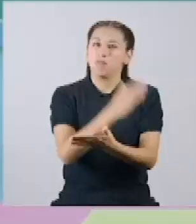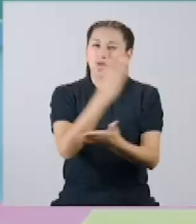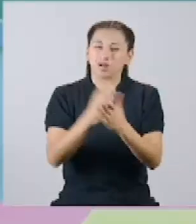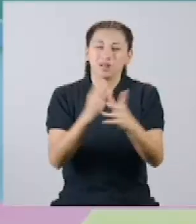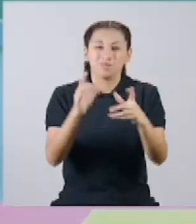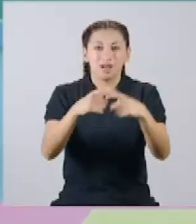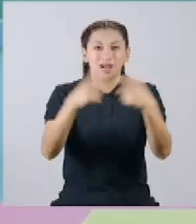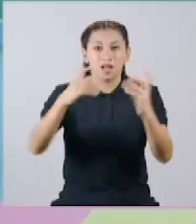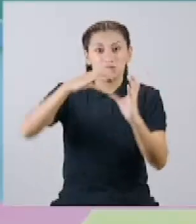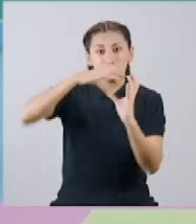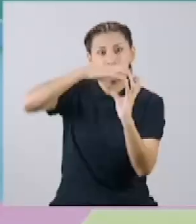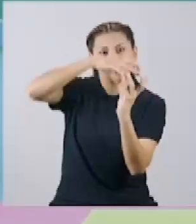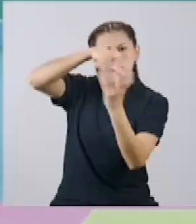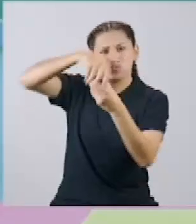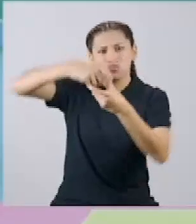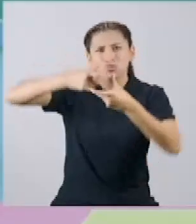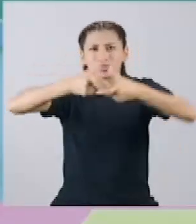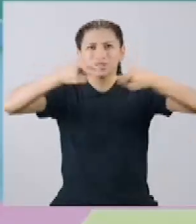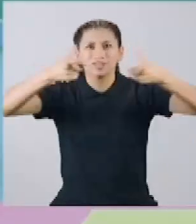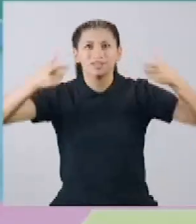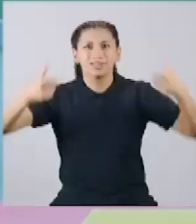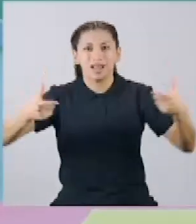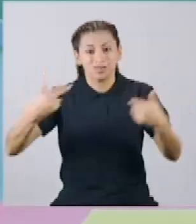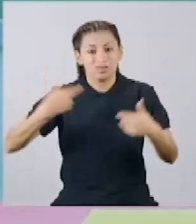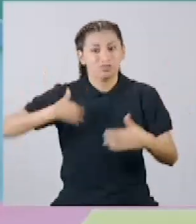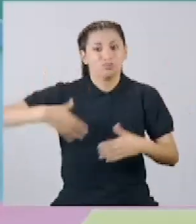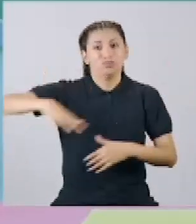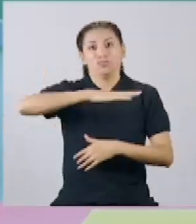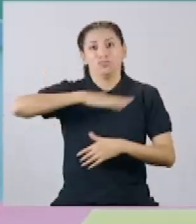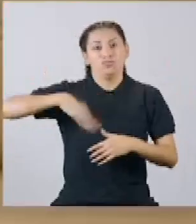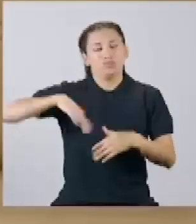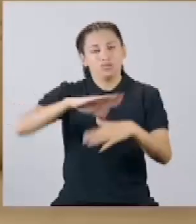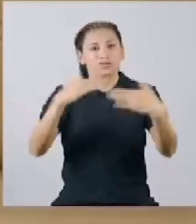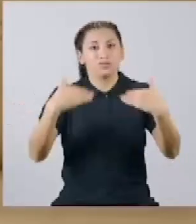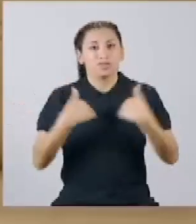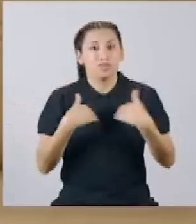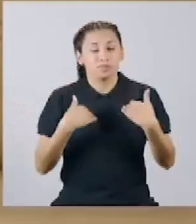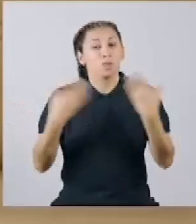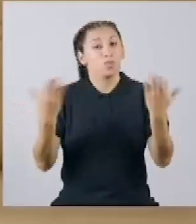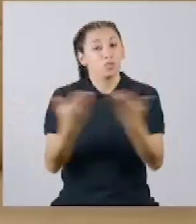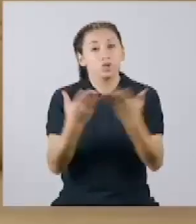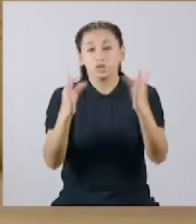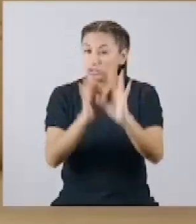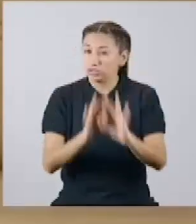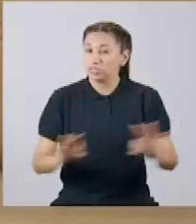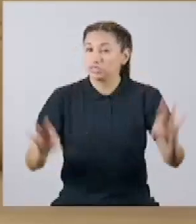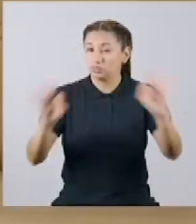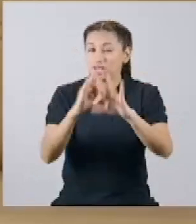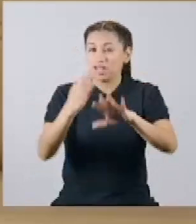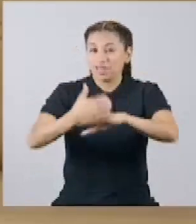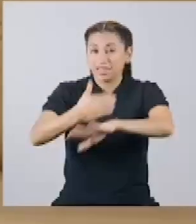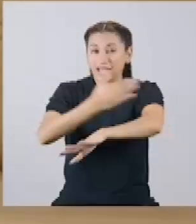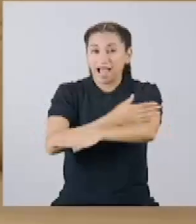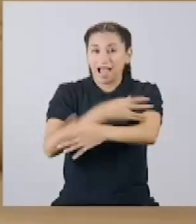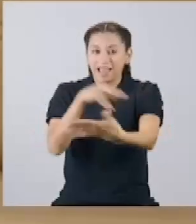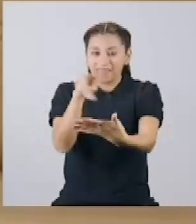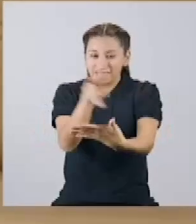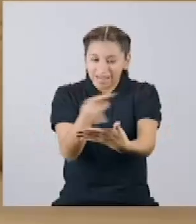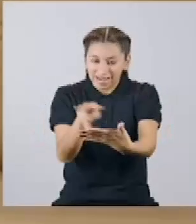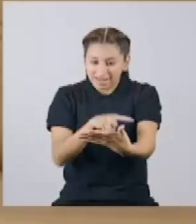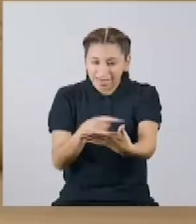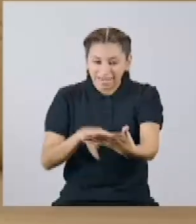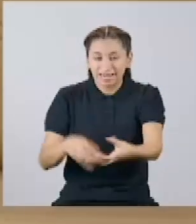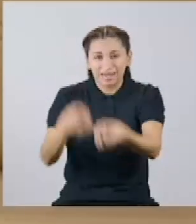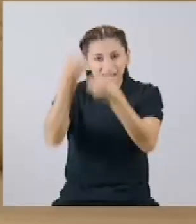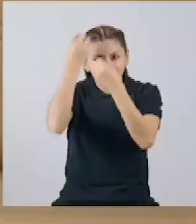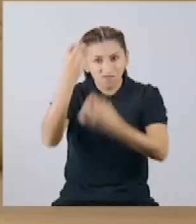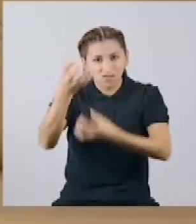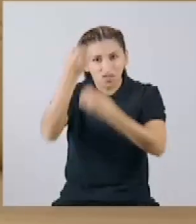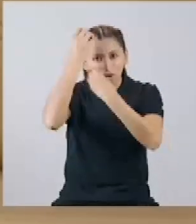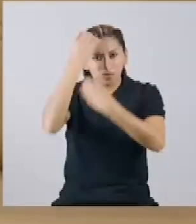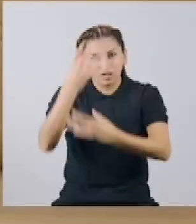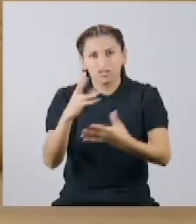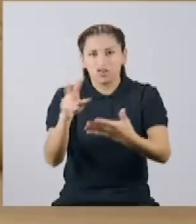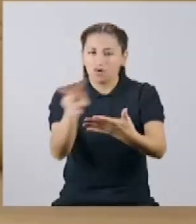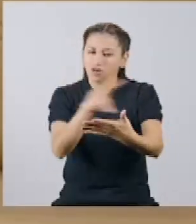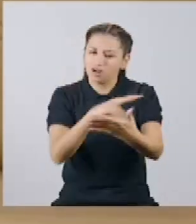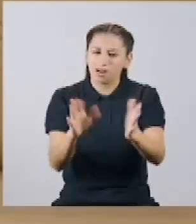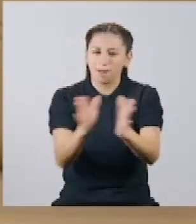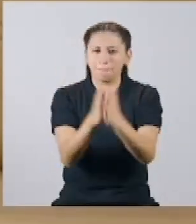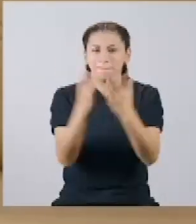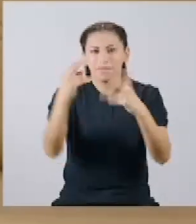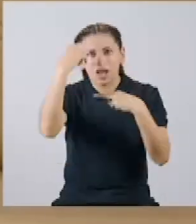mundo pequeño de conocimientos que tenemos. Es importante informarse leyendo libros y